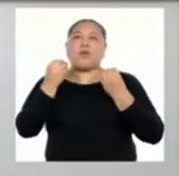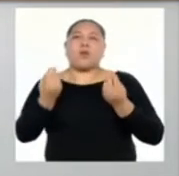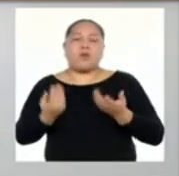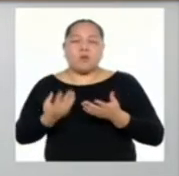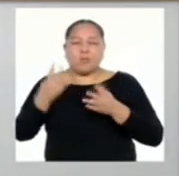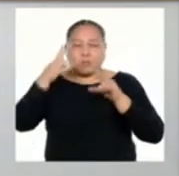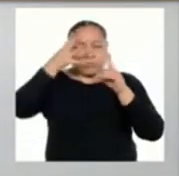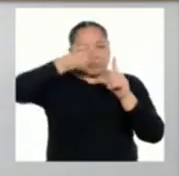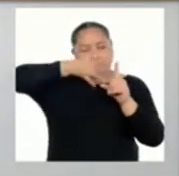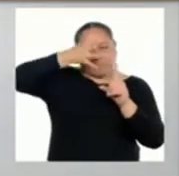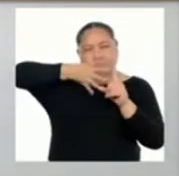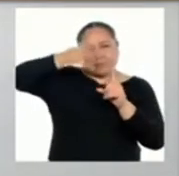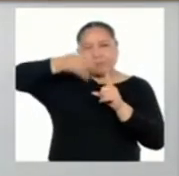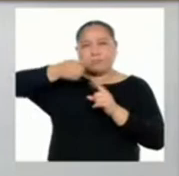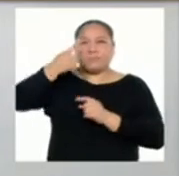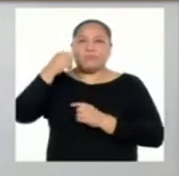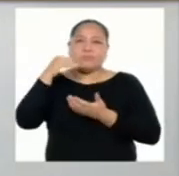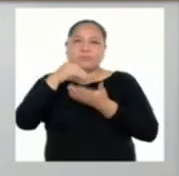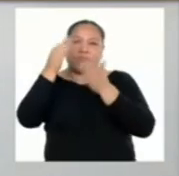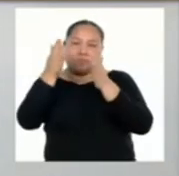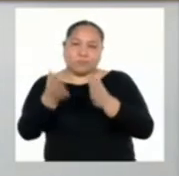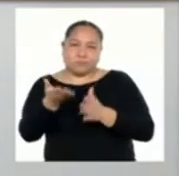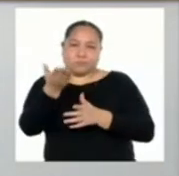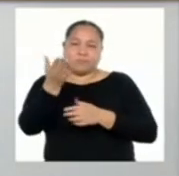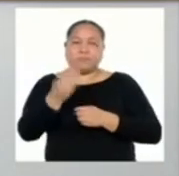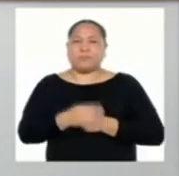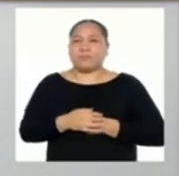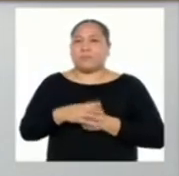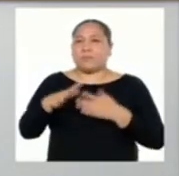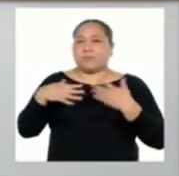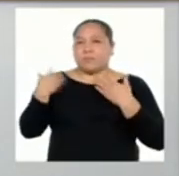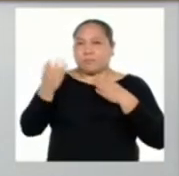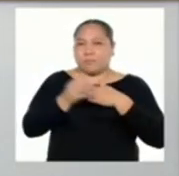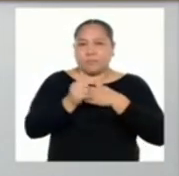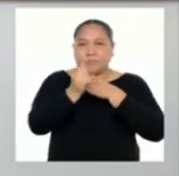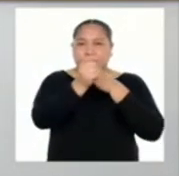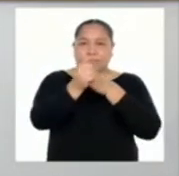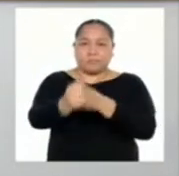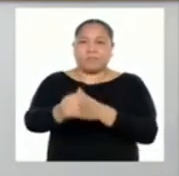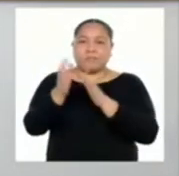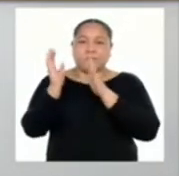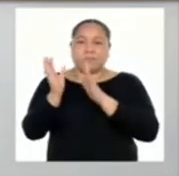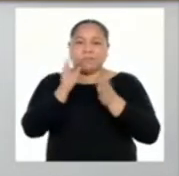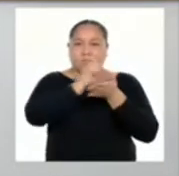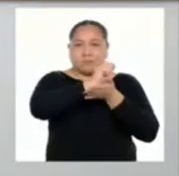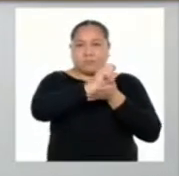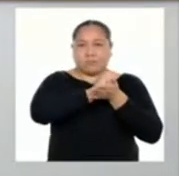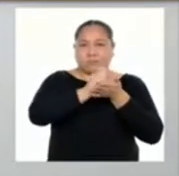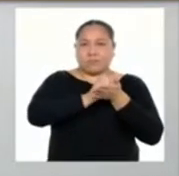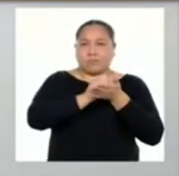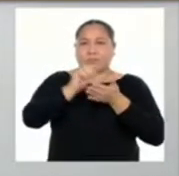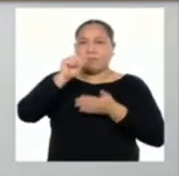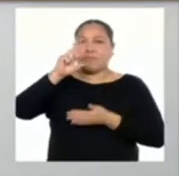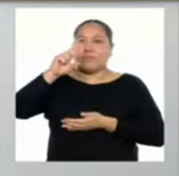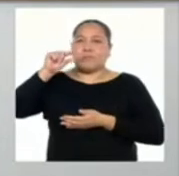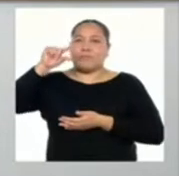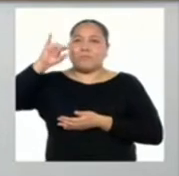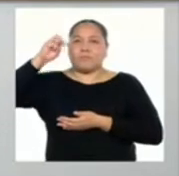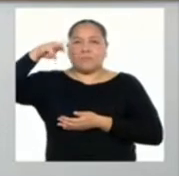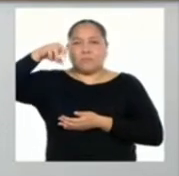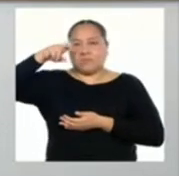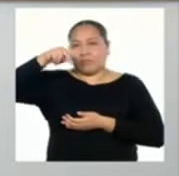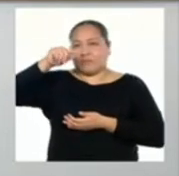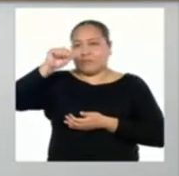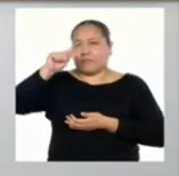serán evaluados las y los estudiantes, para que puedan guiarse en la elaboración del texto argumentativo.